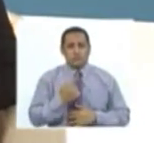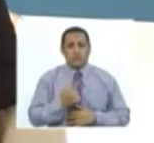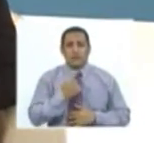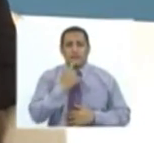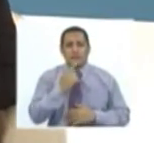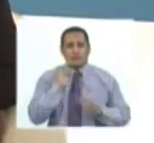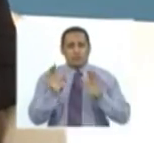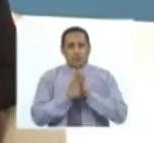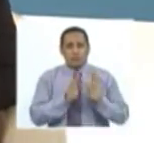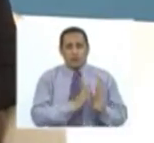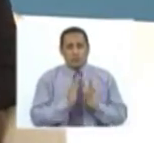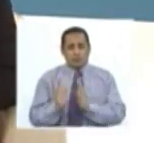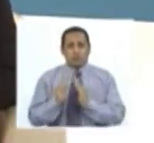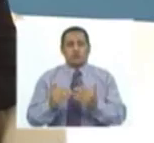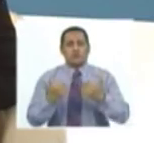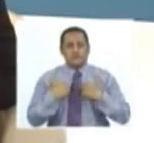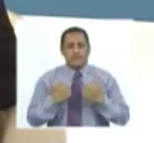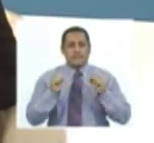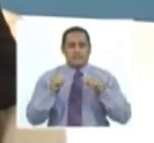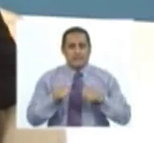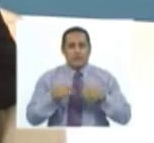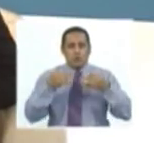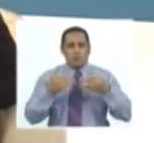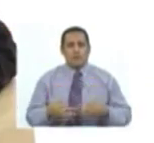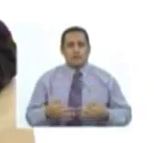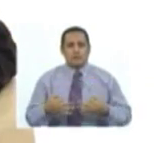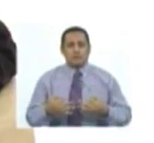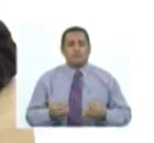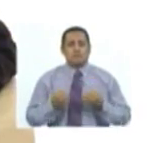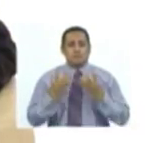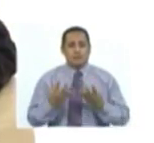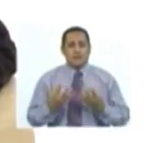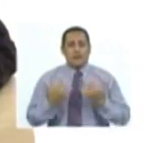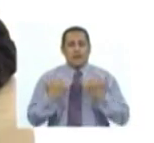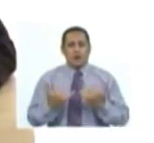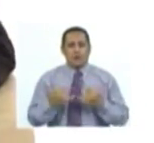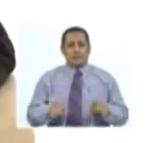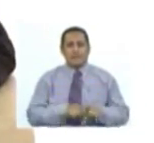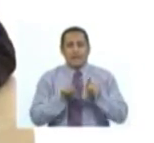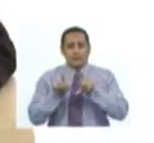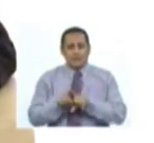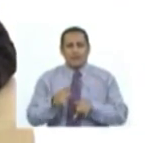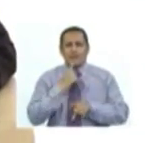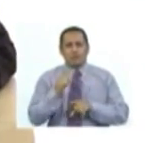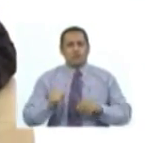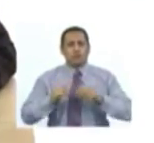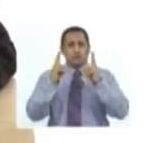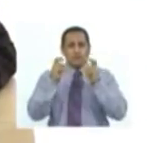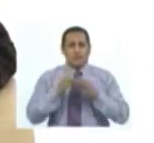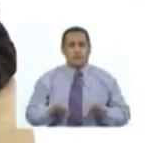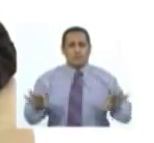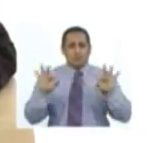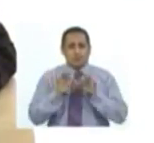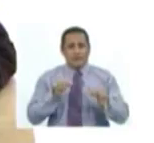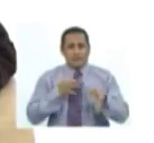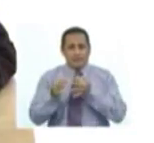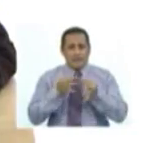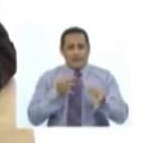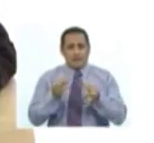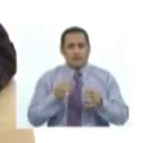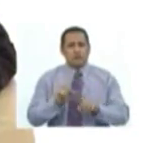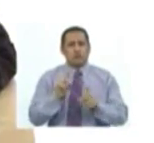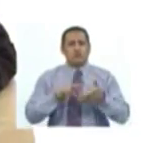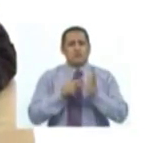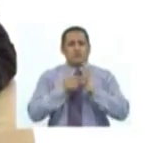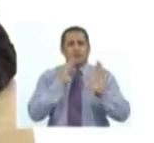el debido proceso se tiene que cumplir. Así es. Ahora, también hay un aspecto bien importante para recalcar. A ver. No es que